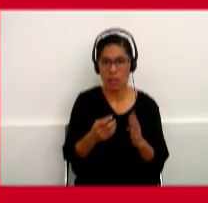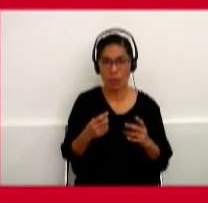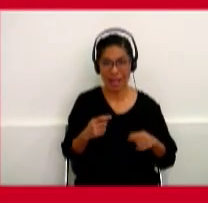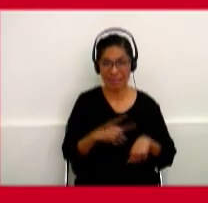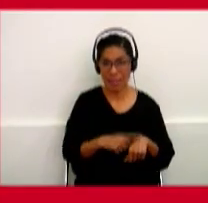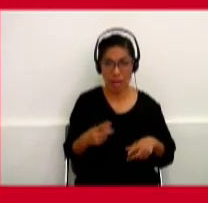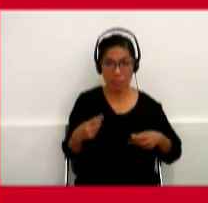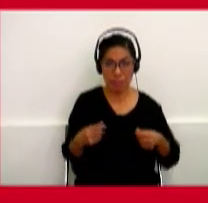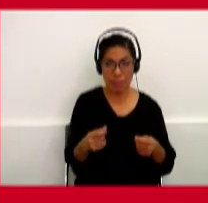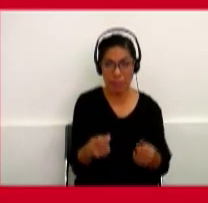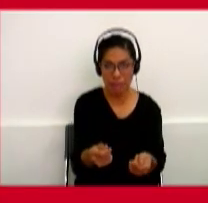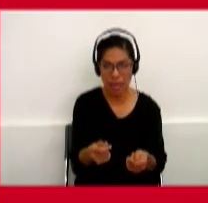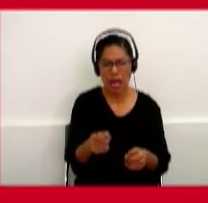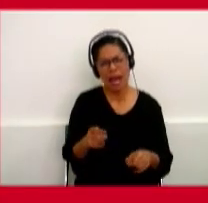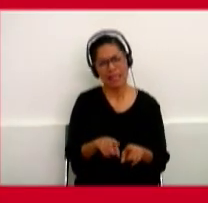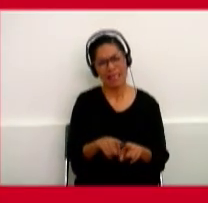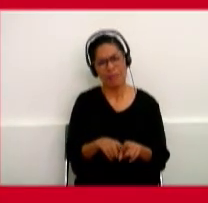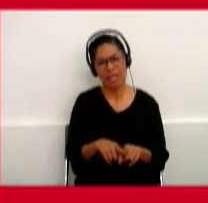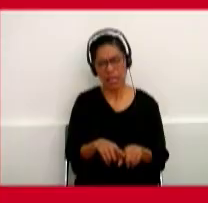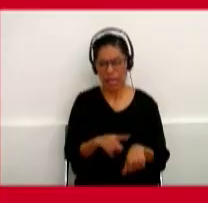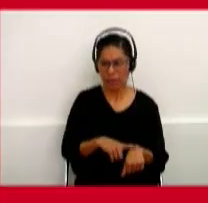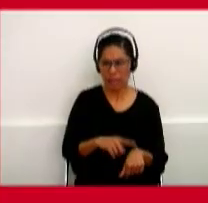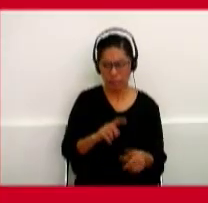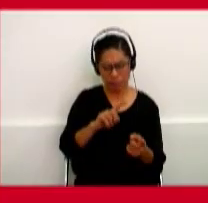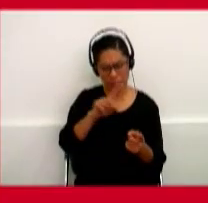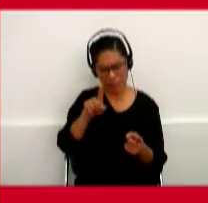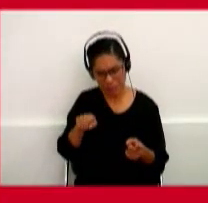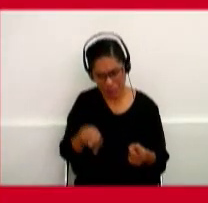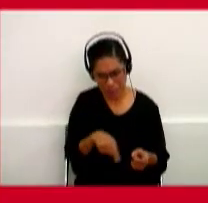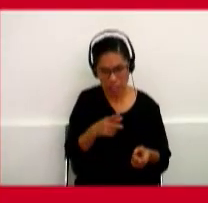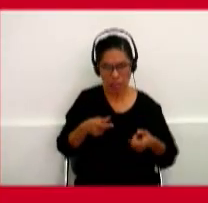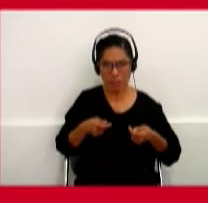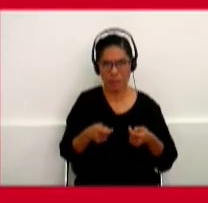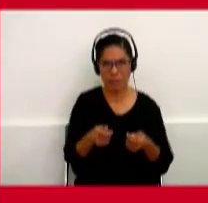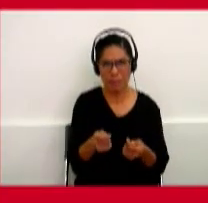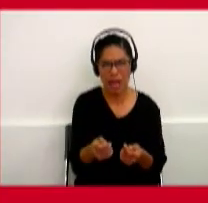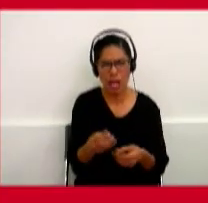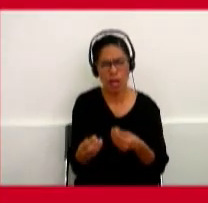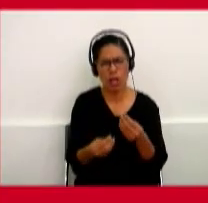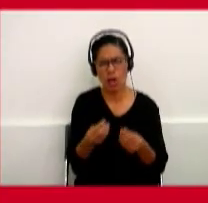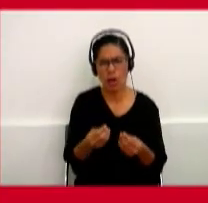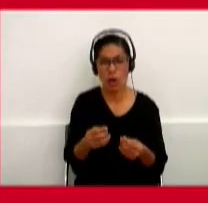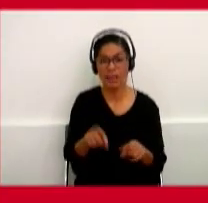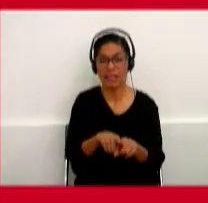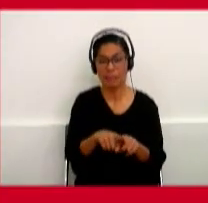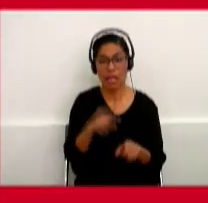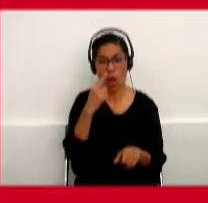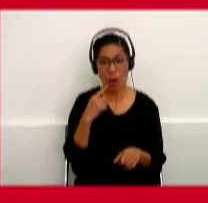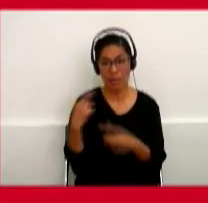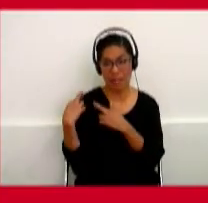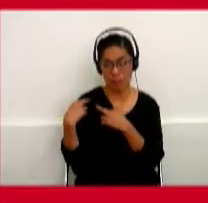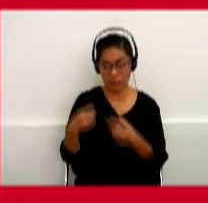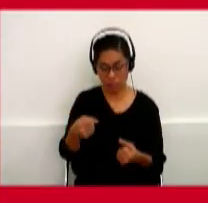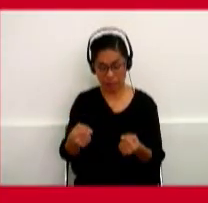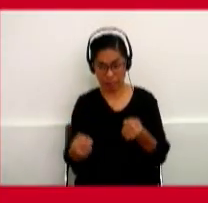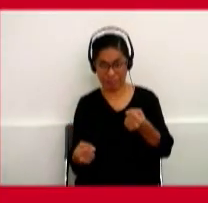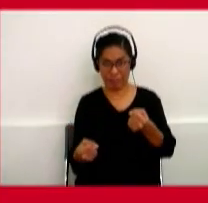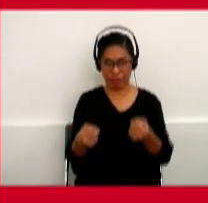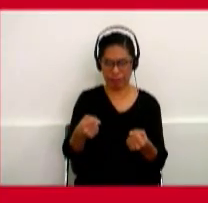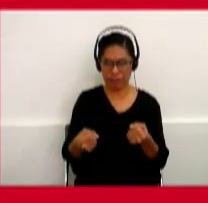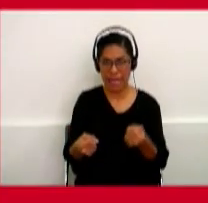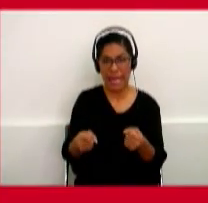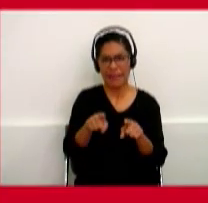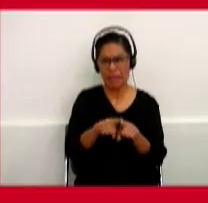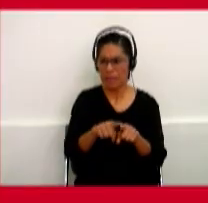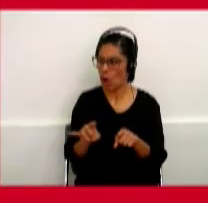los ciclos del acelerador y lo correlacionan con los registros de quizás conductores o operadores de excavadoras, pueden de